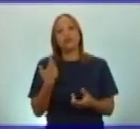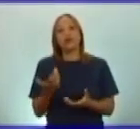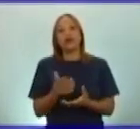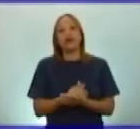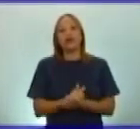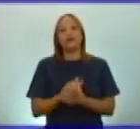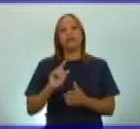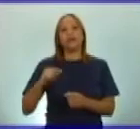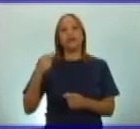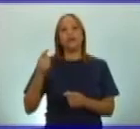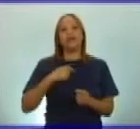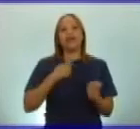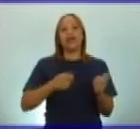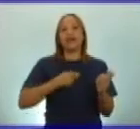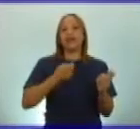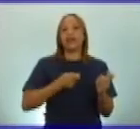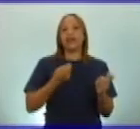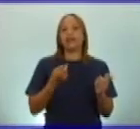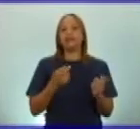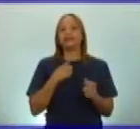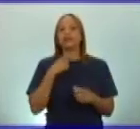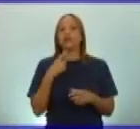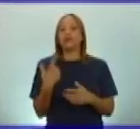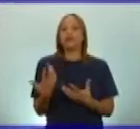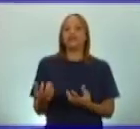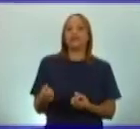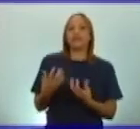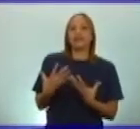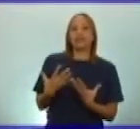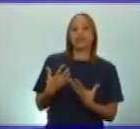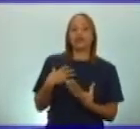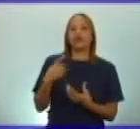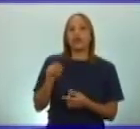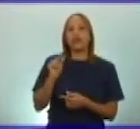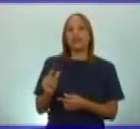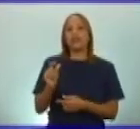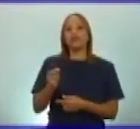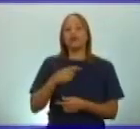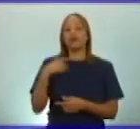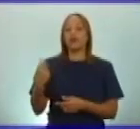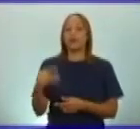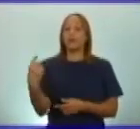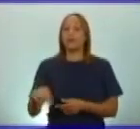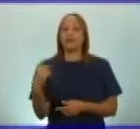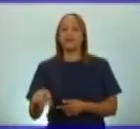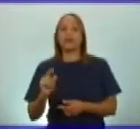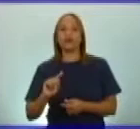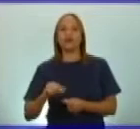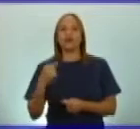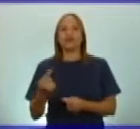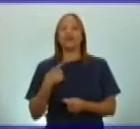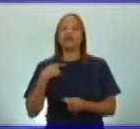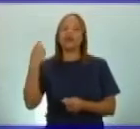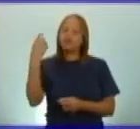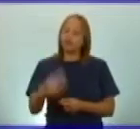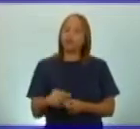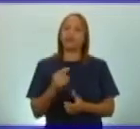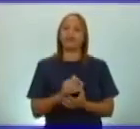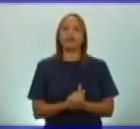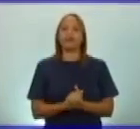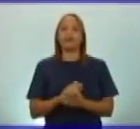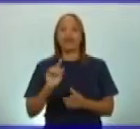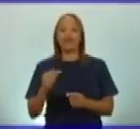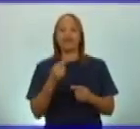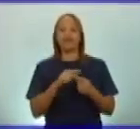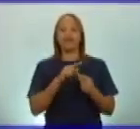esta guerra? ¿Y cuál fue la reacción de ellos ante la explotación, ante la situación precisamente a la que eran sometidos? Por tanto, este